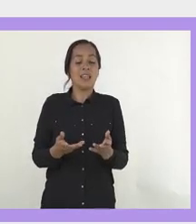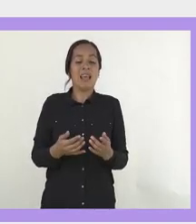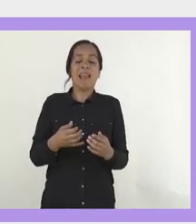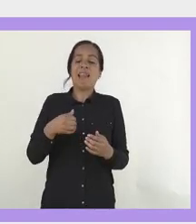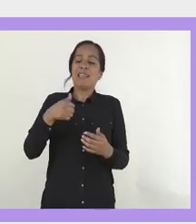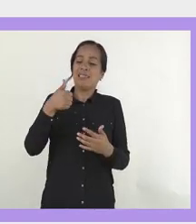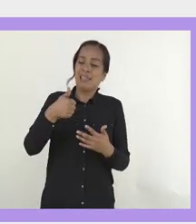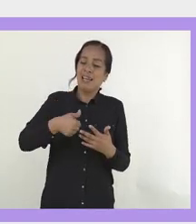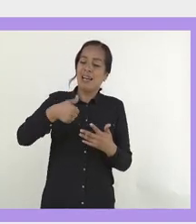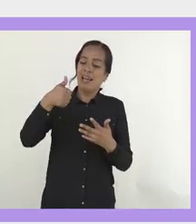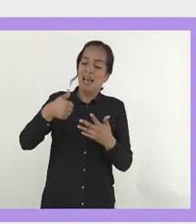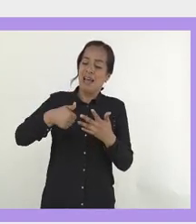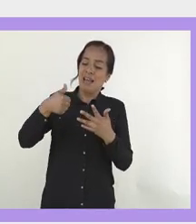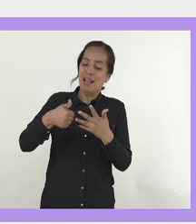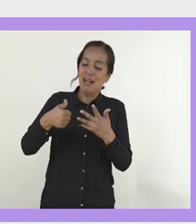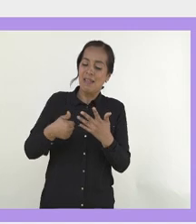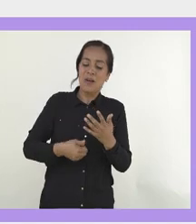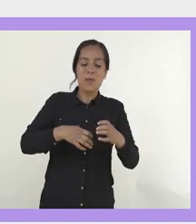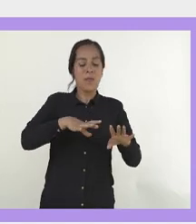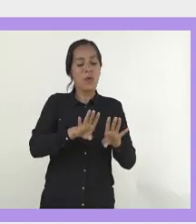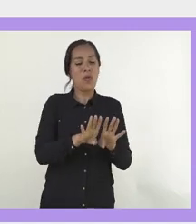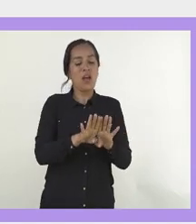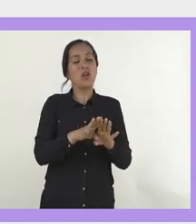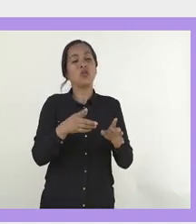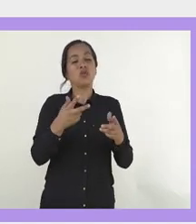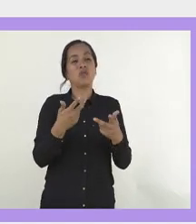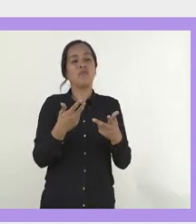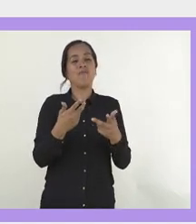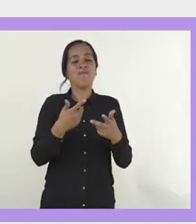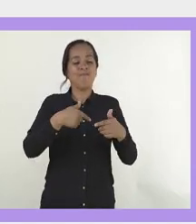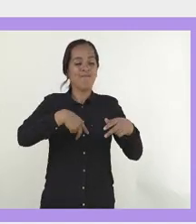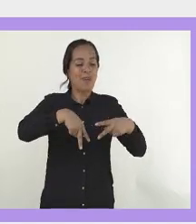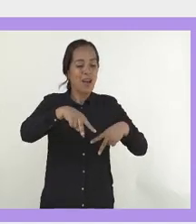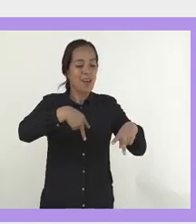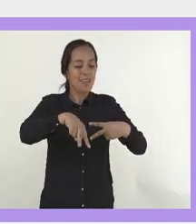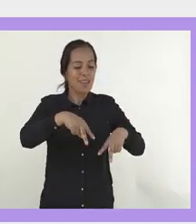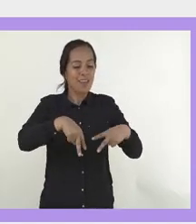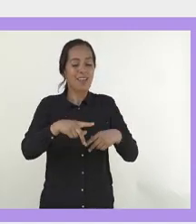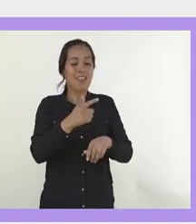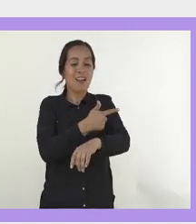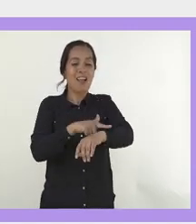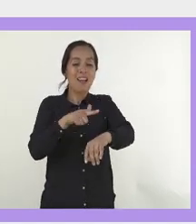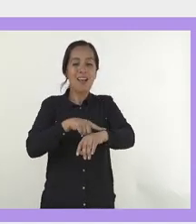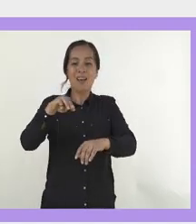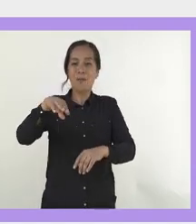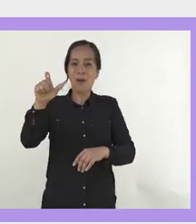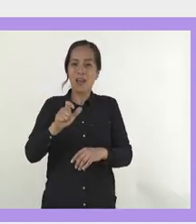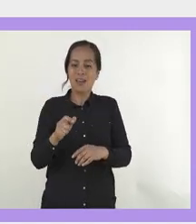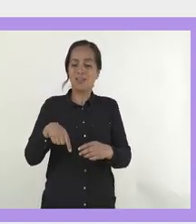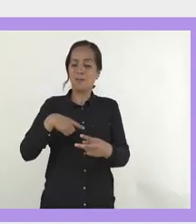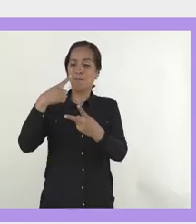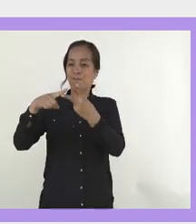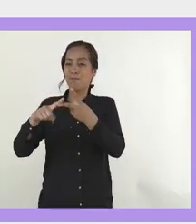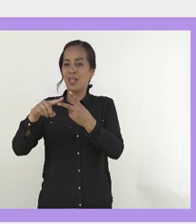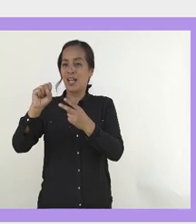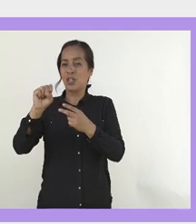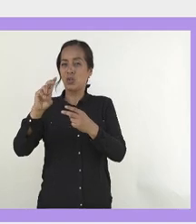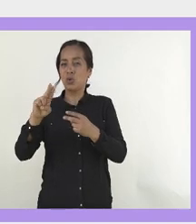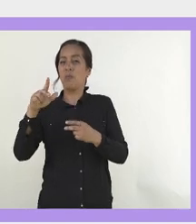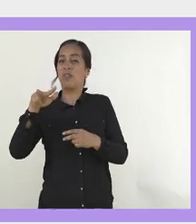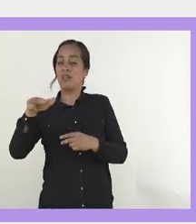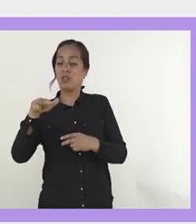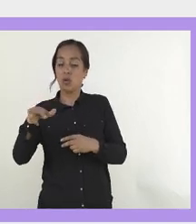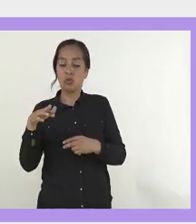a jornada cada uno de los partidos tanto de la Liga MX como de la sub-18 están siendo visoriados